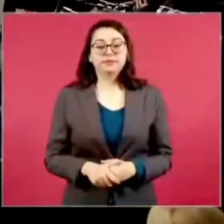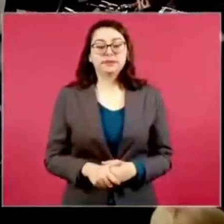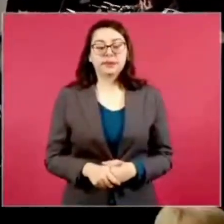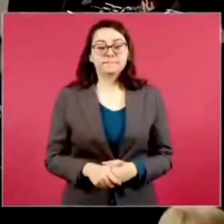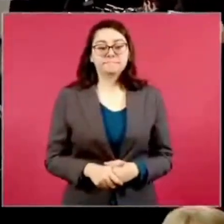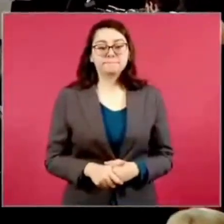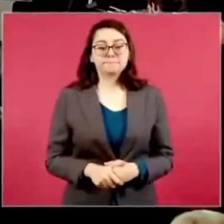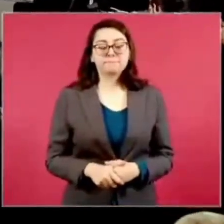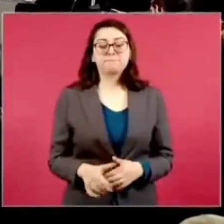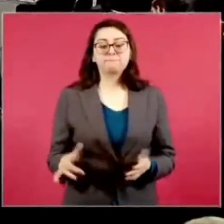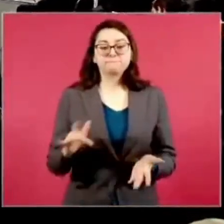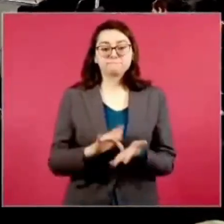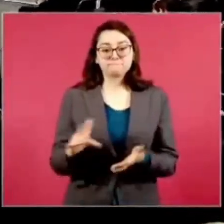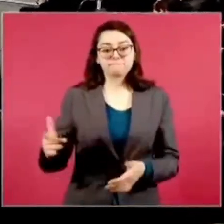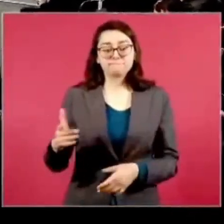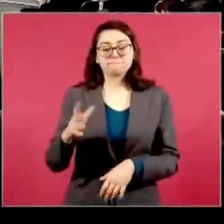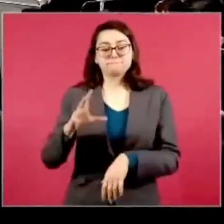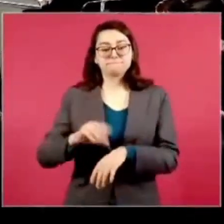Si me prestas